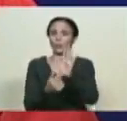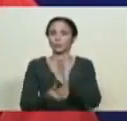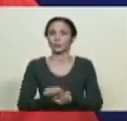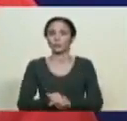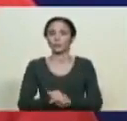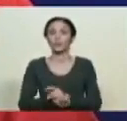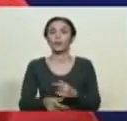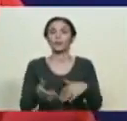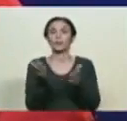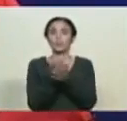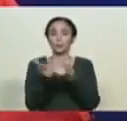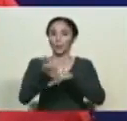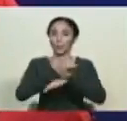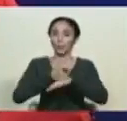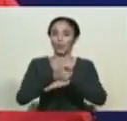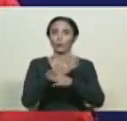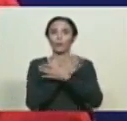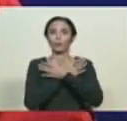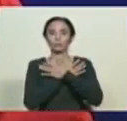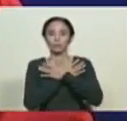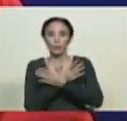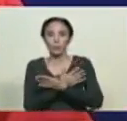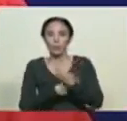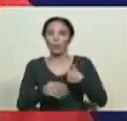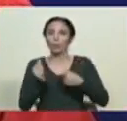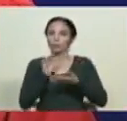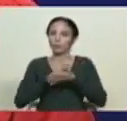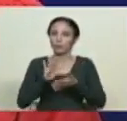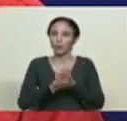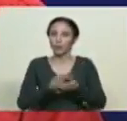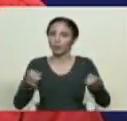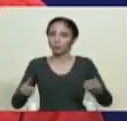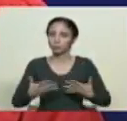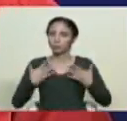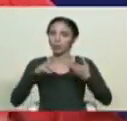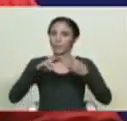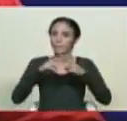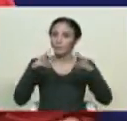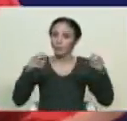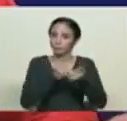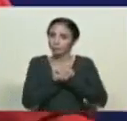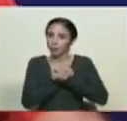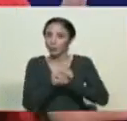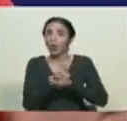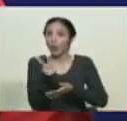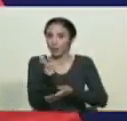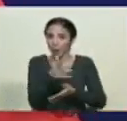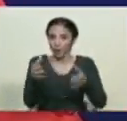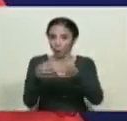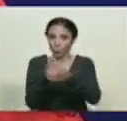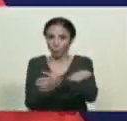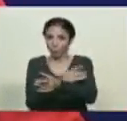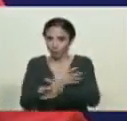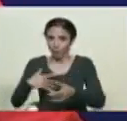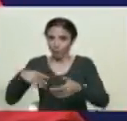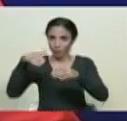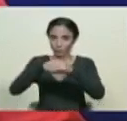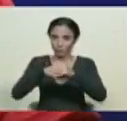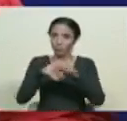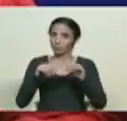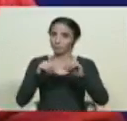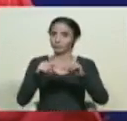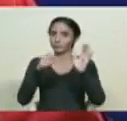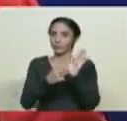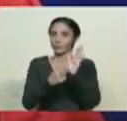Nicolás Maduro, por preservar la paz y mantener la tranquilidad en este país. Ellos querían elecciones, hicimos elecciones, aquí estamos. De